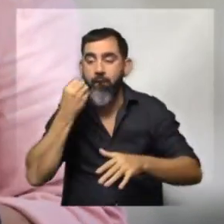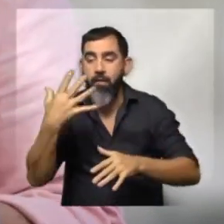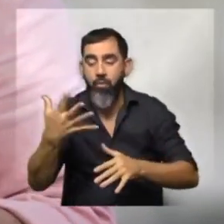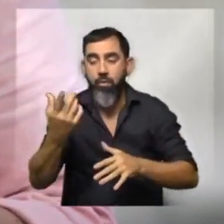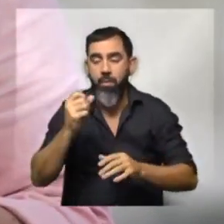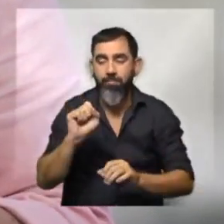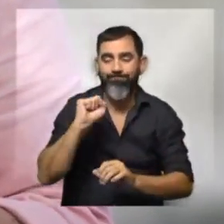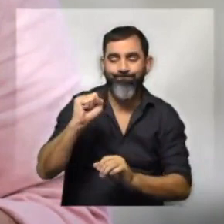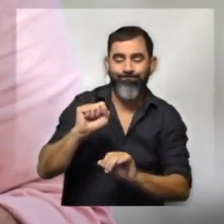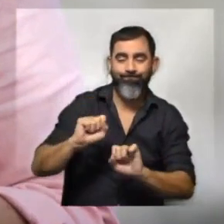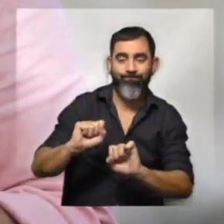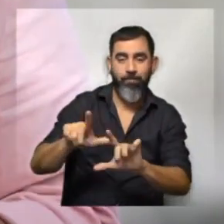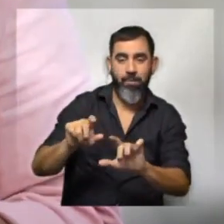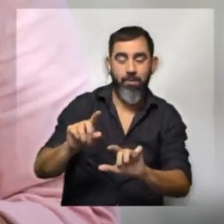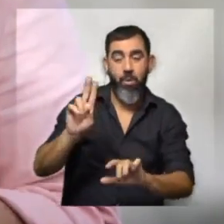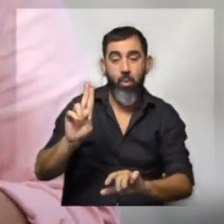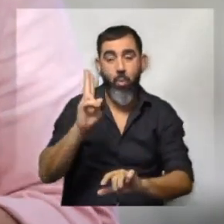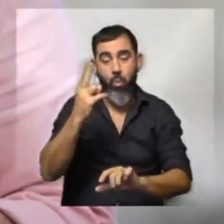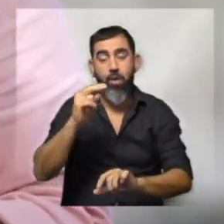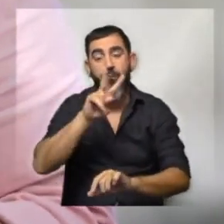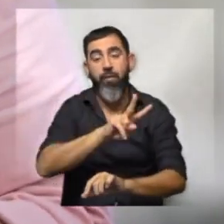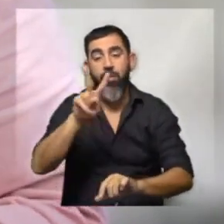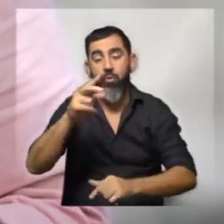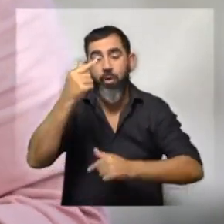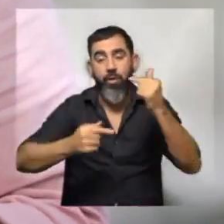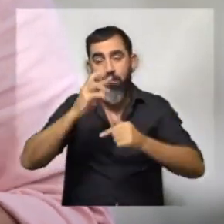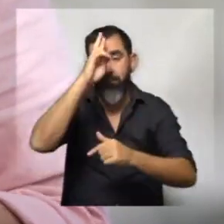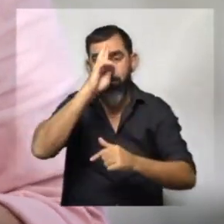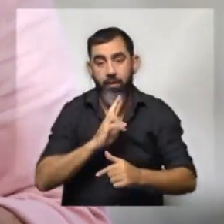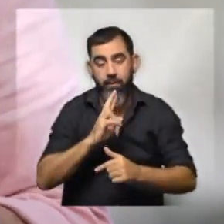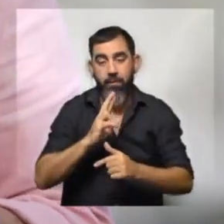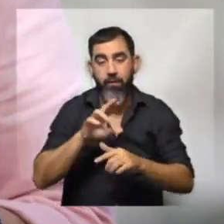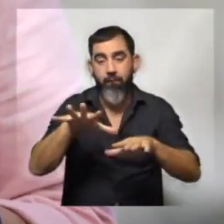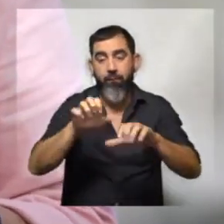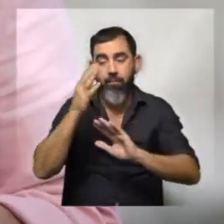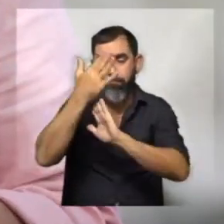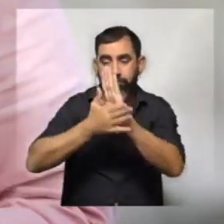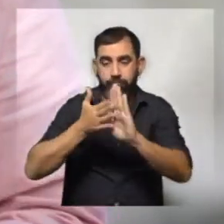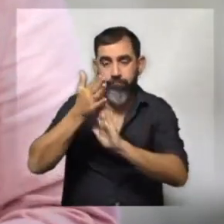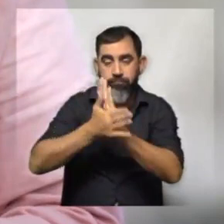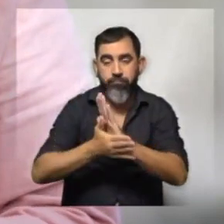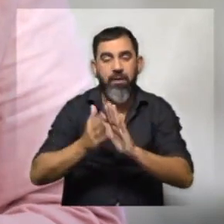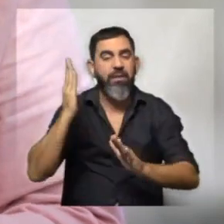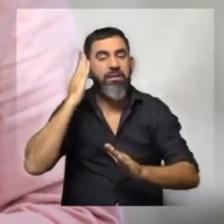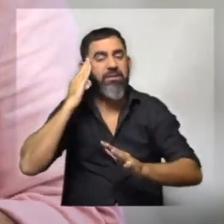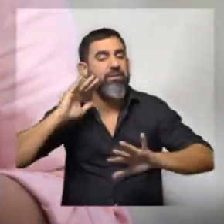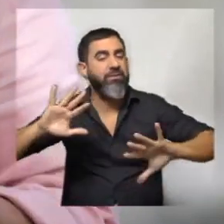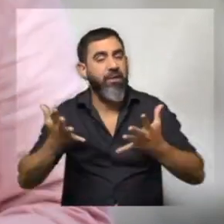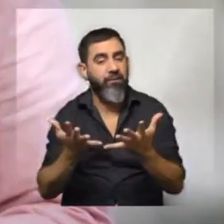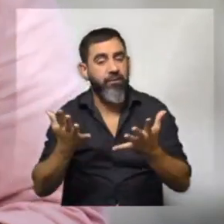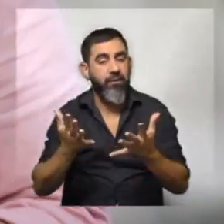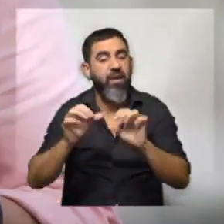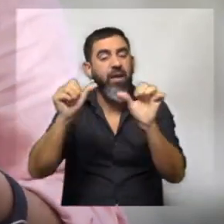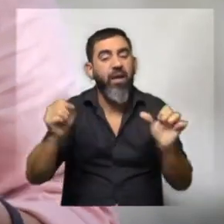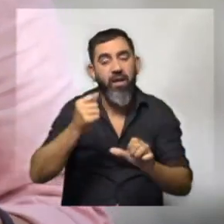mala fama los precede. En Uruguay hay 22 especies de estos animales que habitan en todo el territorio. ¿Qué sabemos sobre ellos? ¿Qué hace